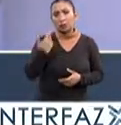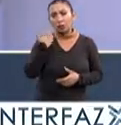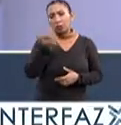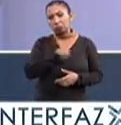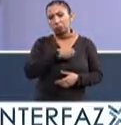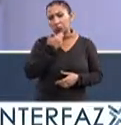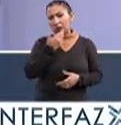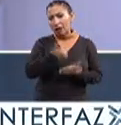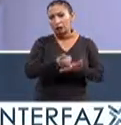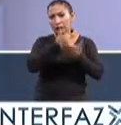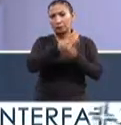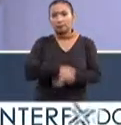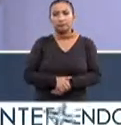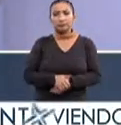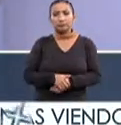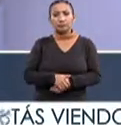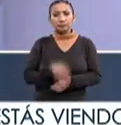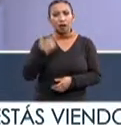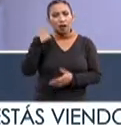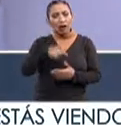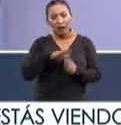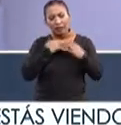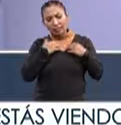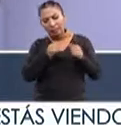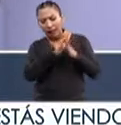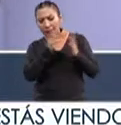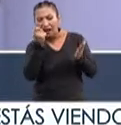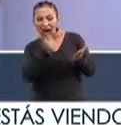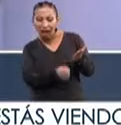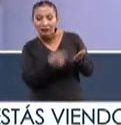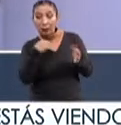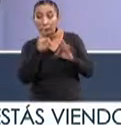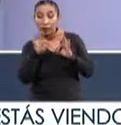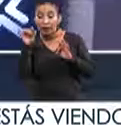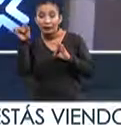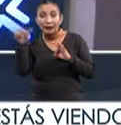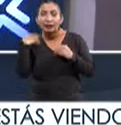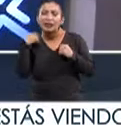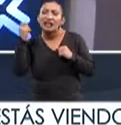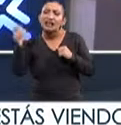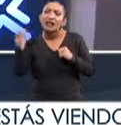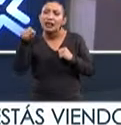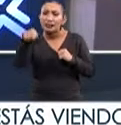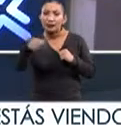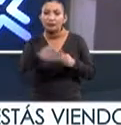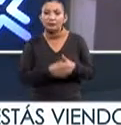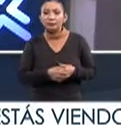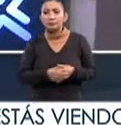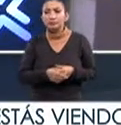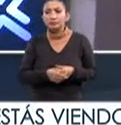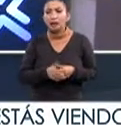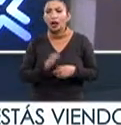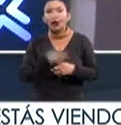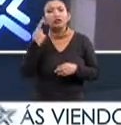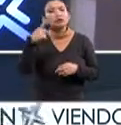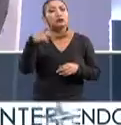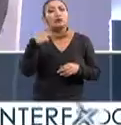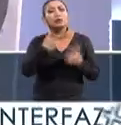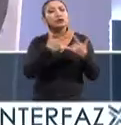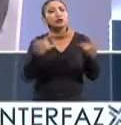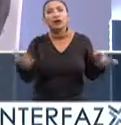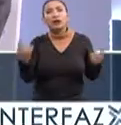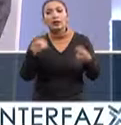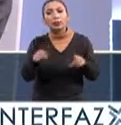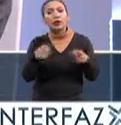sano eso. Yo creo que para entender este libro también, y la importancia es entenderte también un poco a ti, ¿cuál ha sido tu